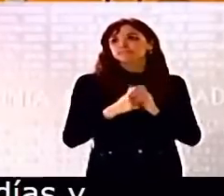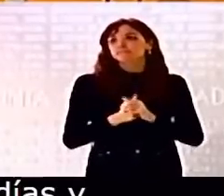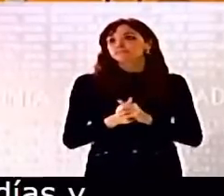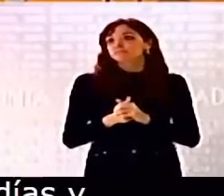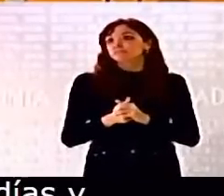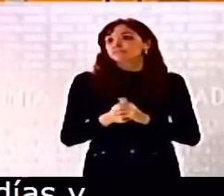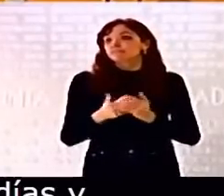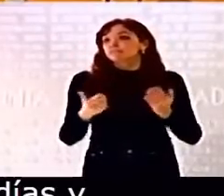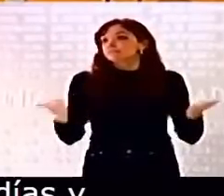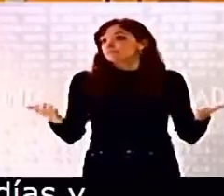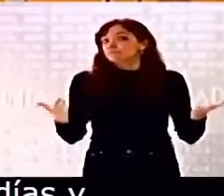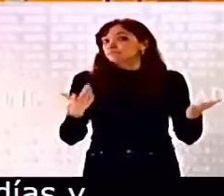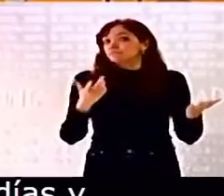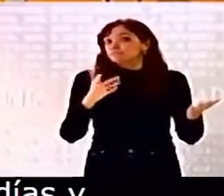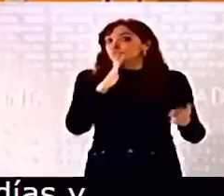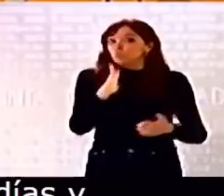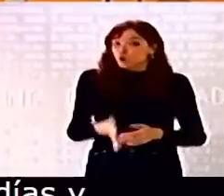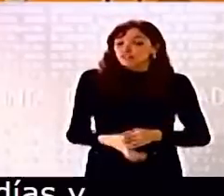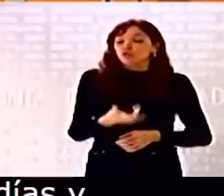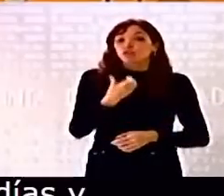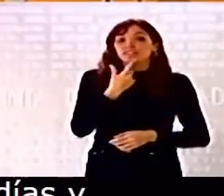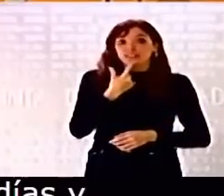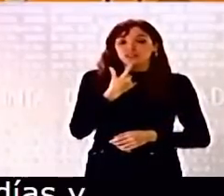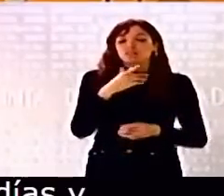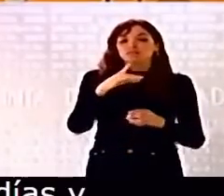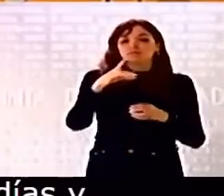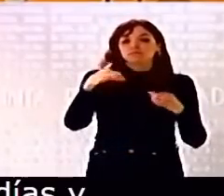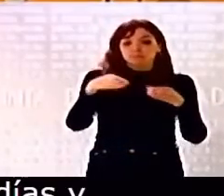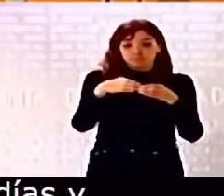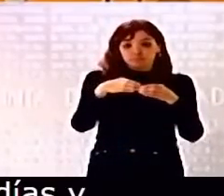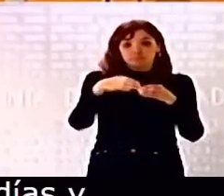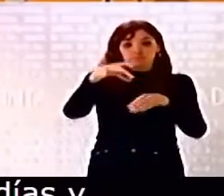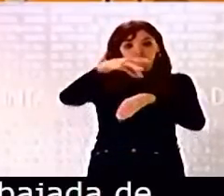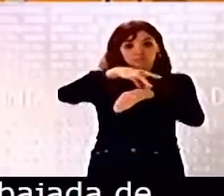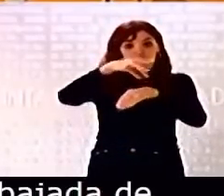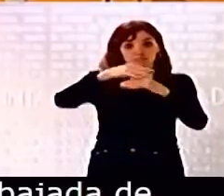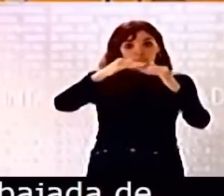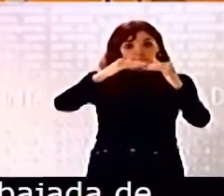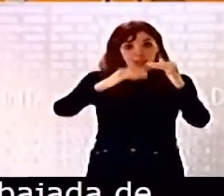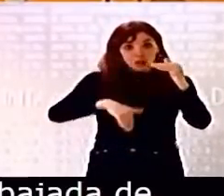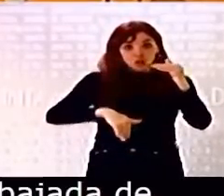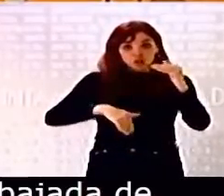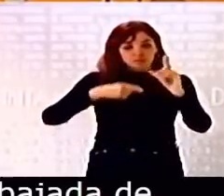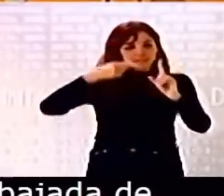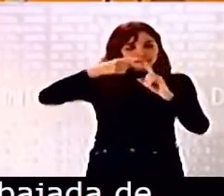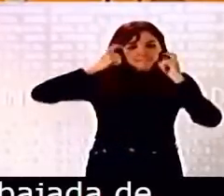Por eso decía, la bajada de incidencia es invertir en el futuro,